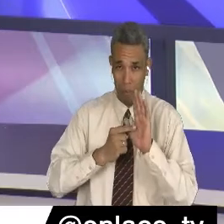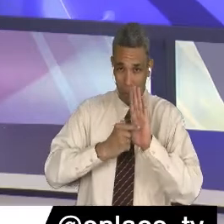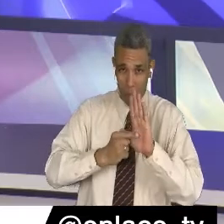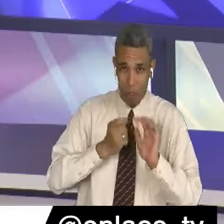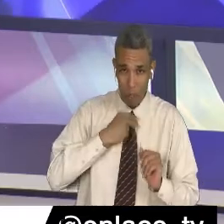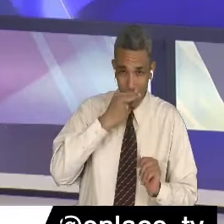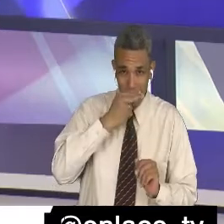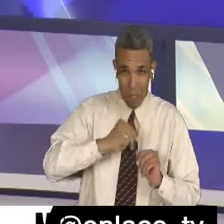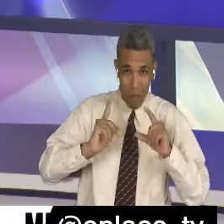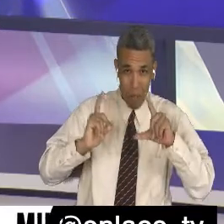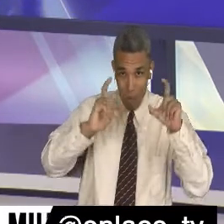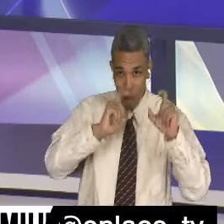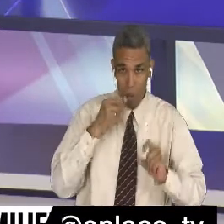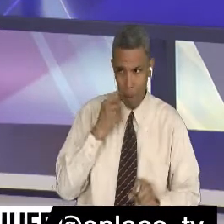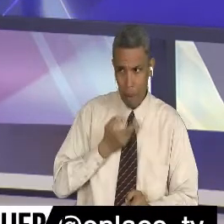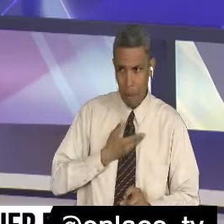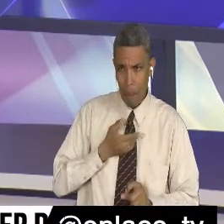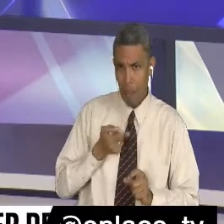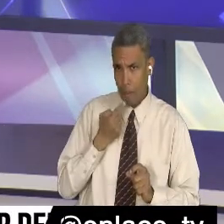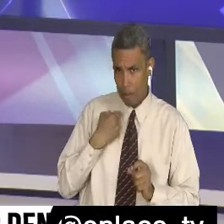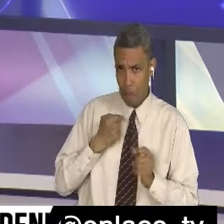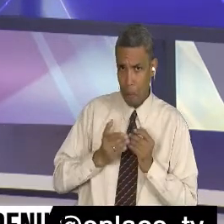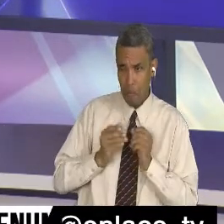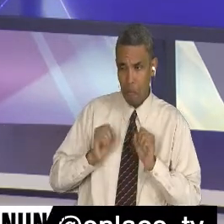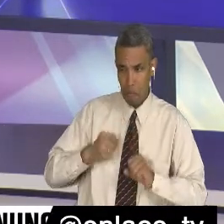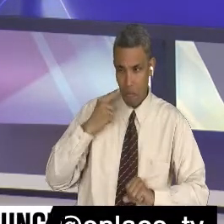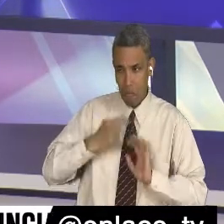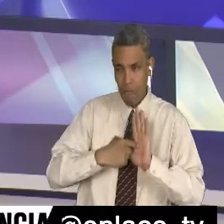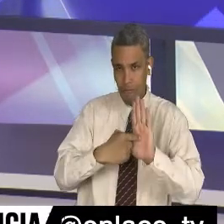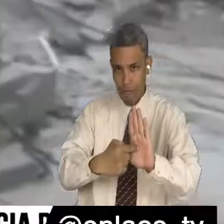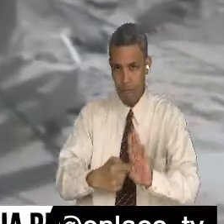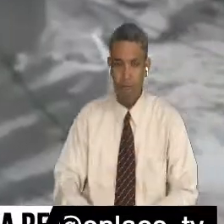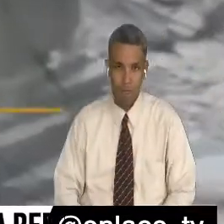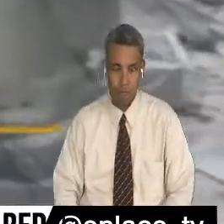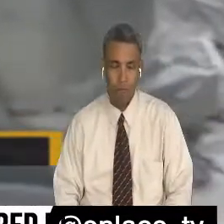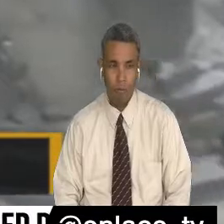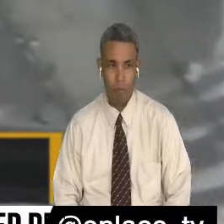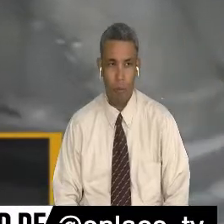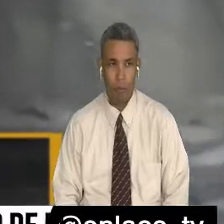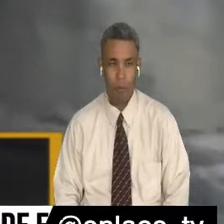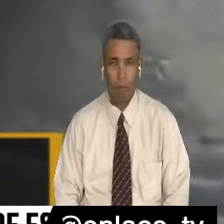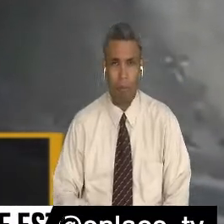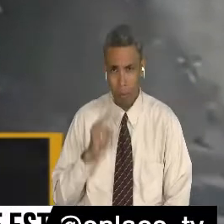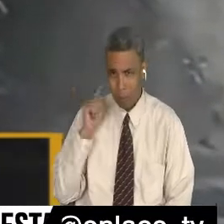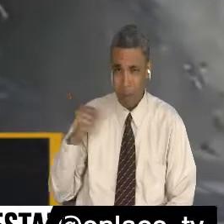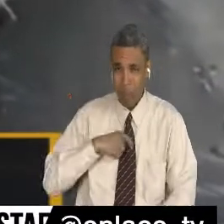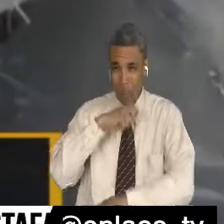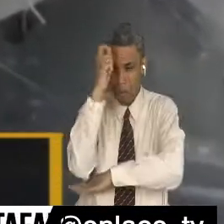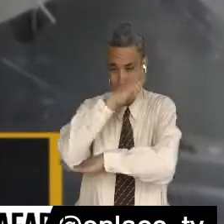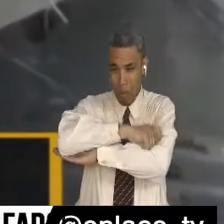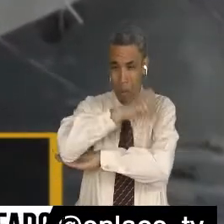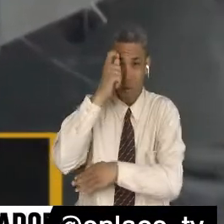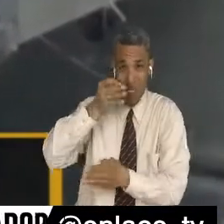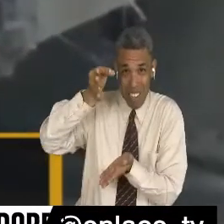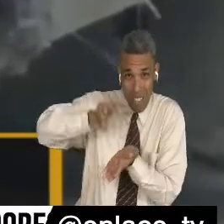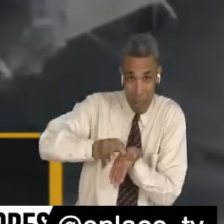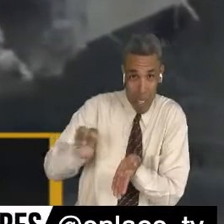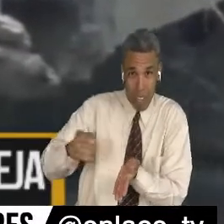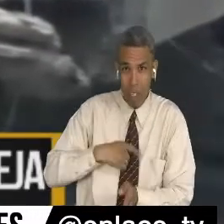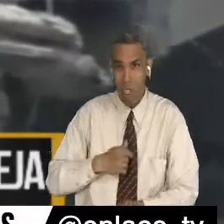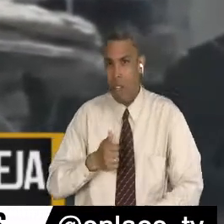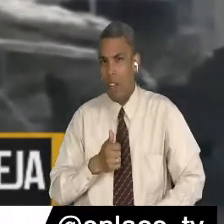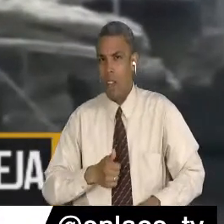se publica con expresa autorización de su familia. La tragedia de la avalancha de Mocoa en Putumayo golpeó a una